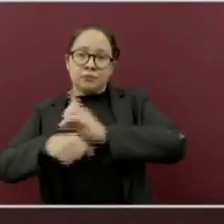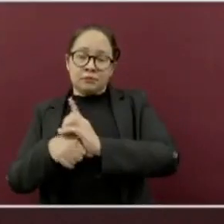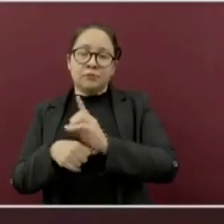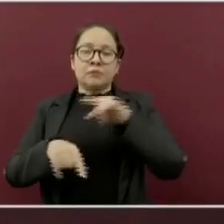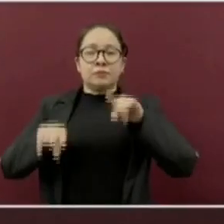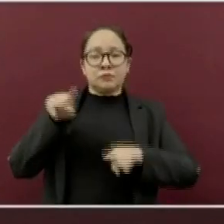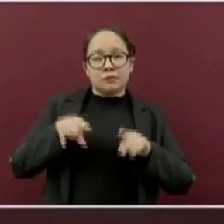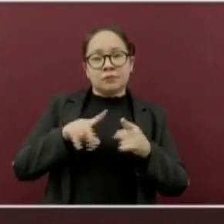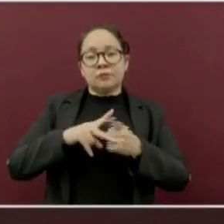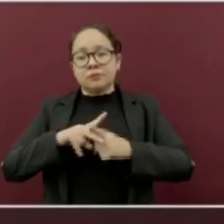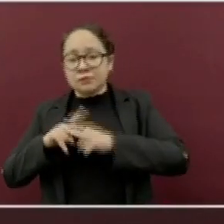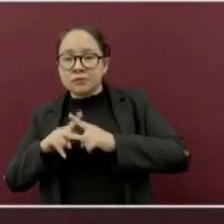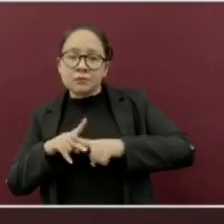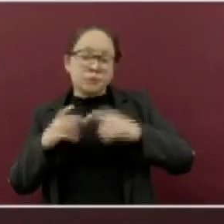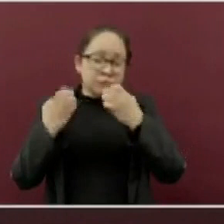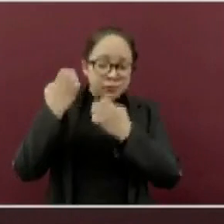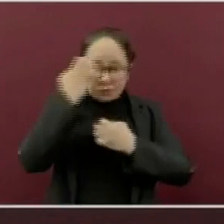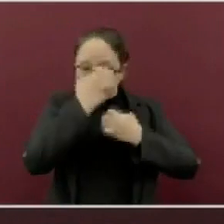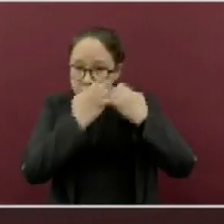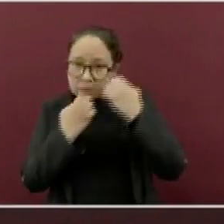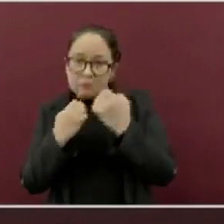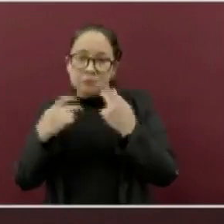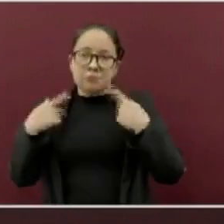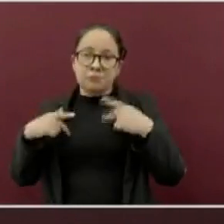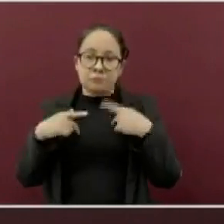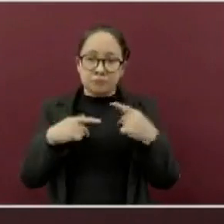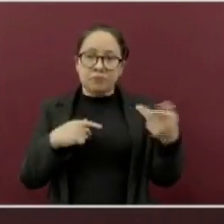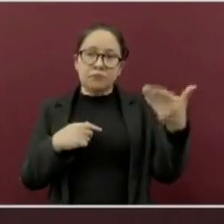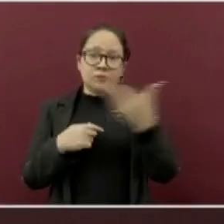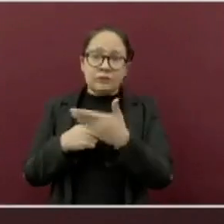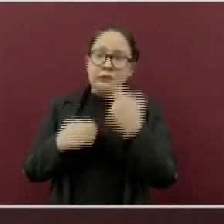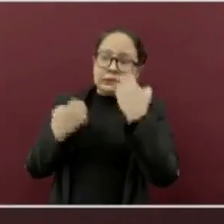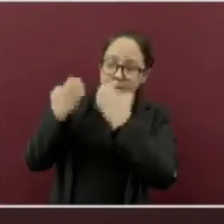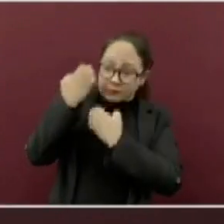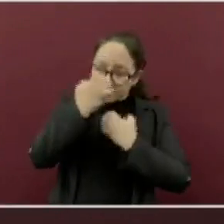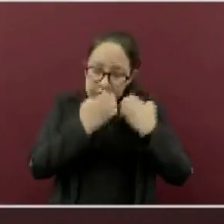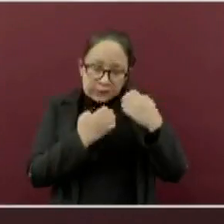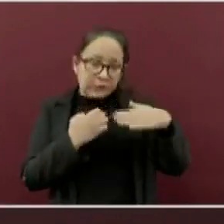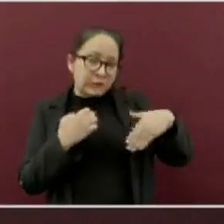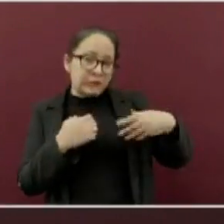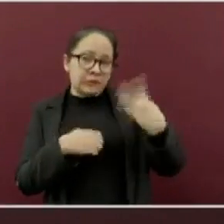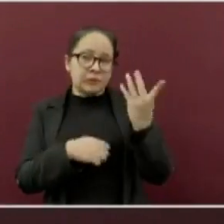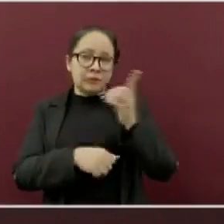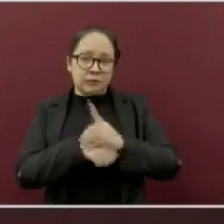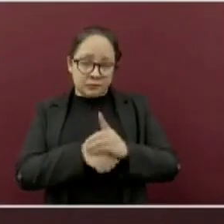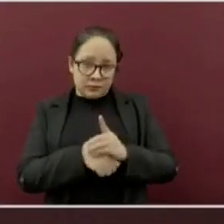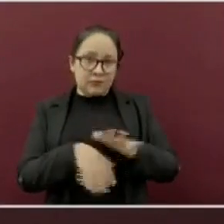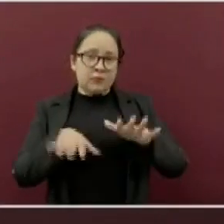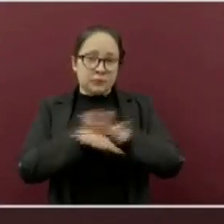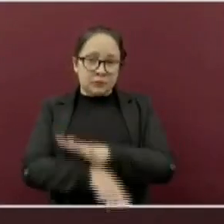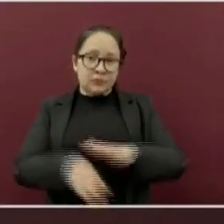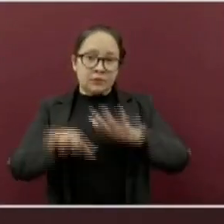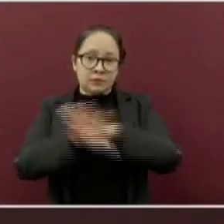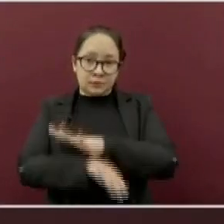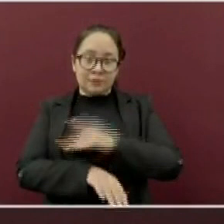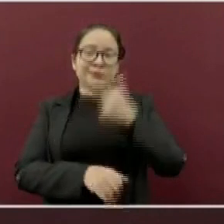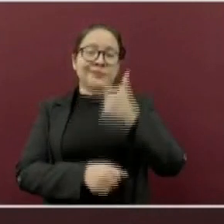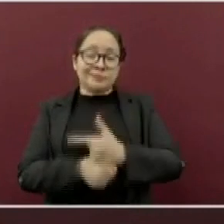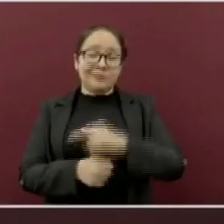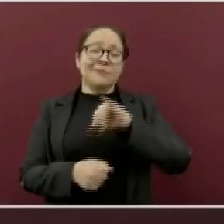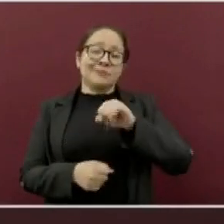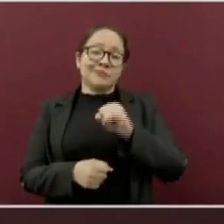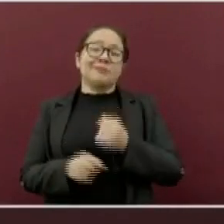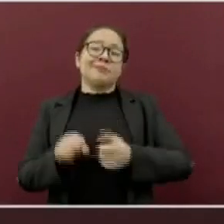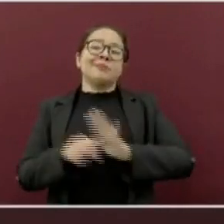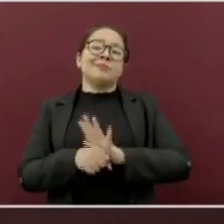los resultados de las muestras de pacientes que demandaron la atención en los últimos 14 días y fueron positivos al